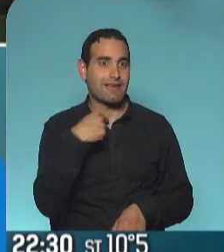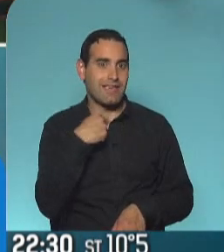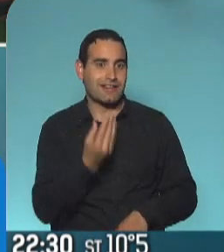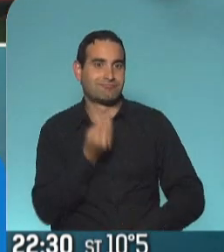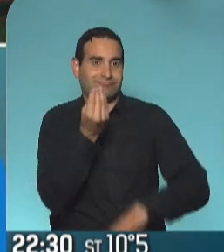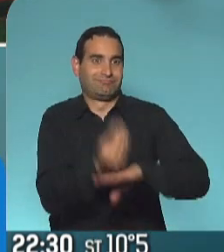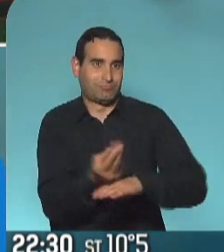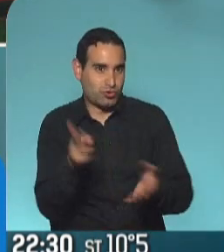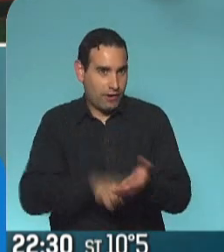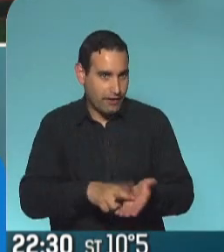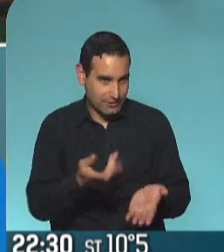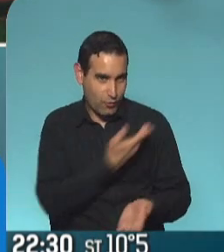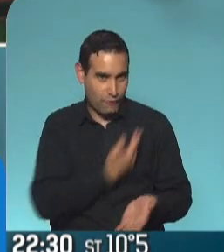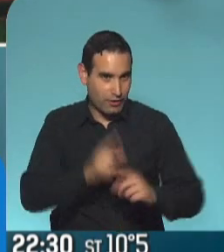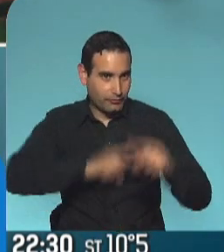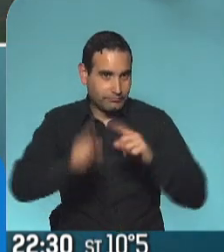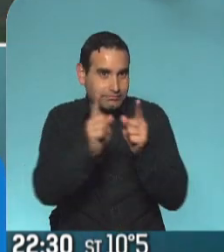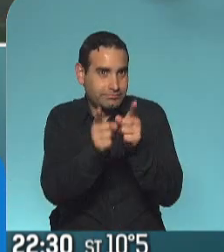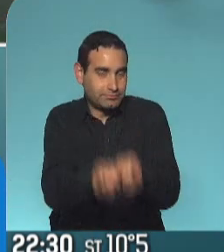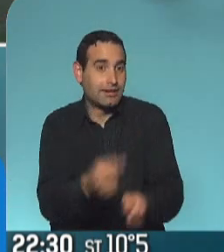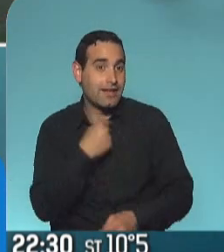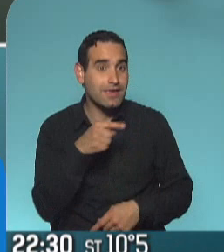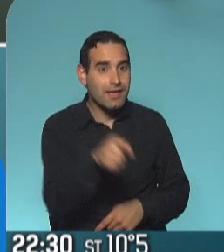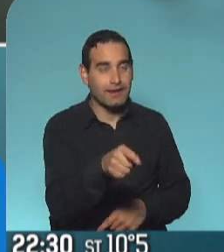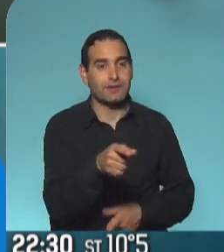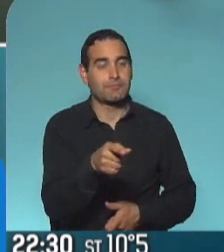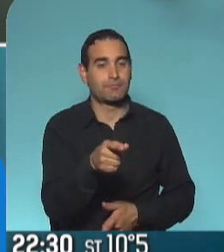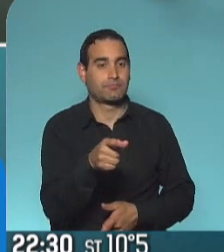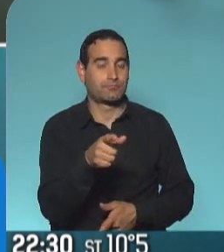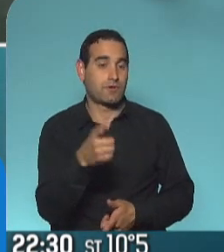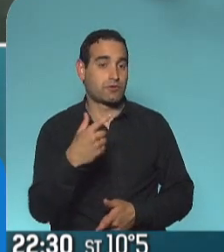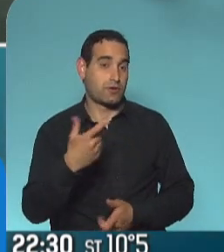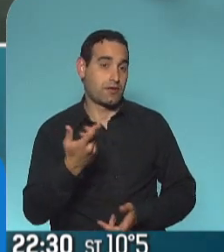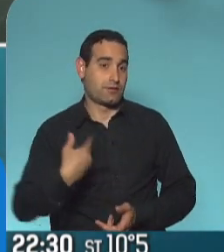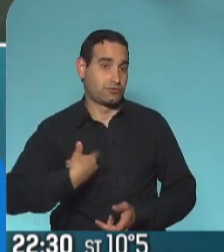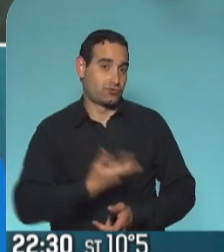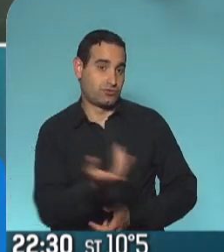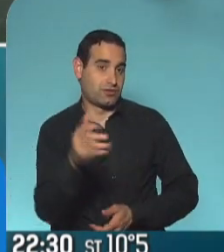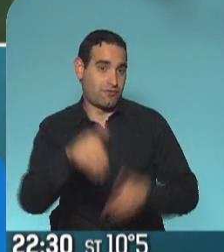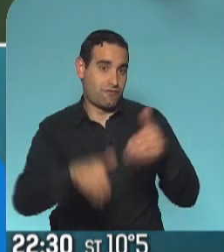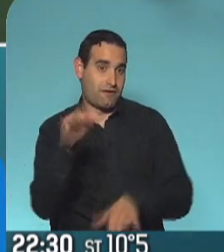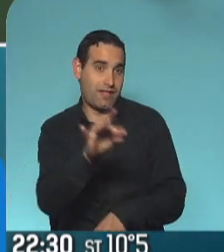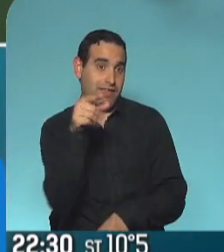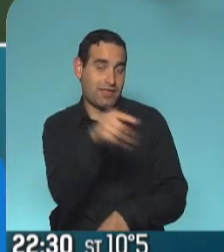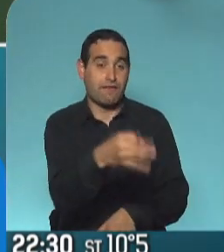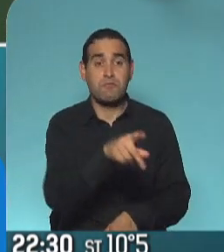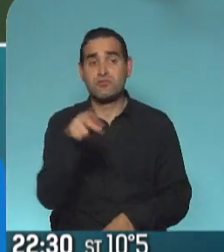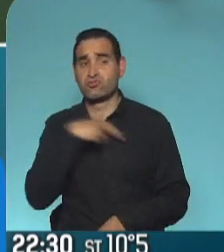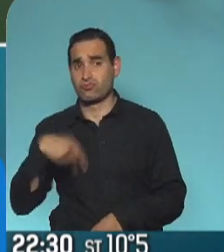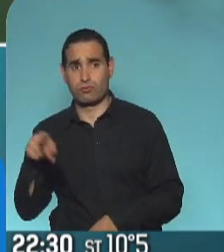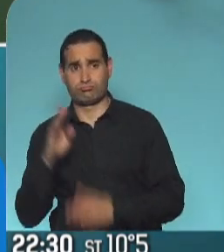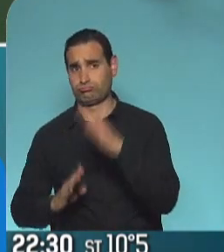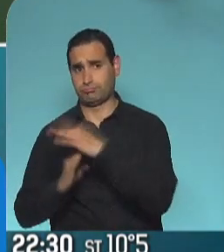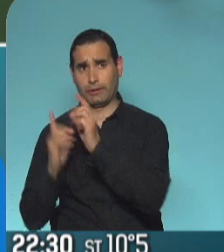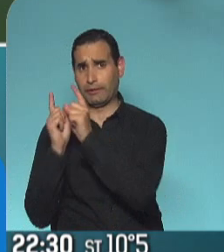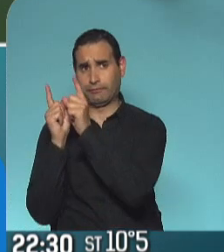relegitimar su gobierno, su mandato ante la sociedad pronto. En el caso de Xi Jinping, bueno, presumimos que es un líder que